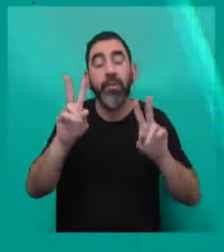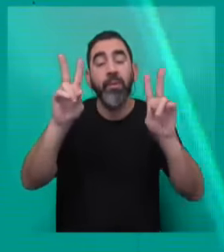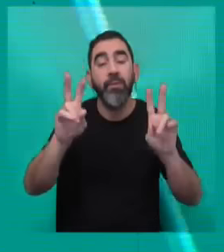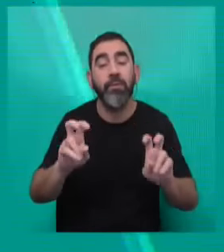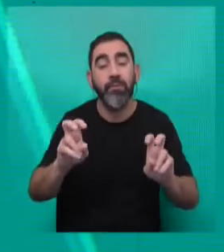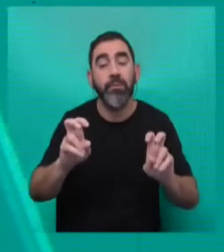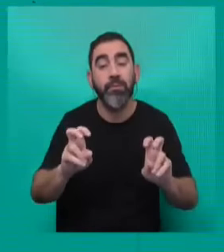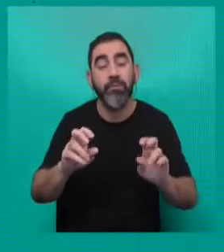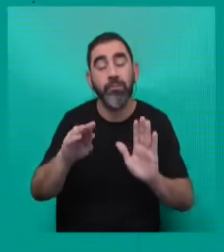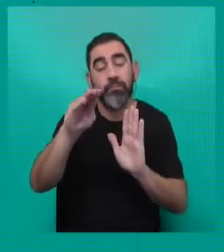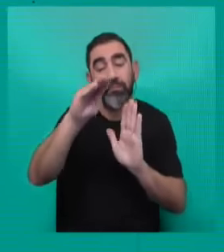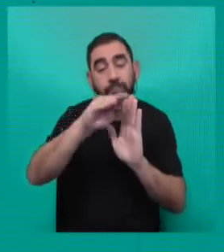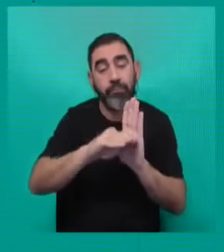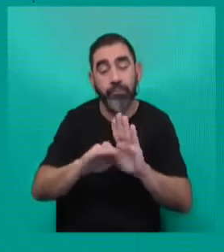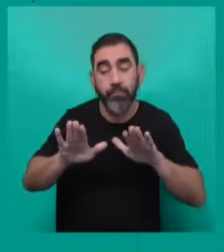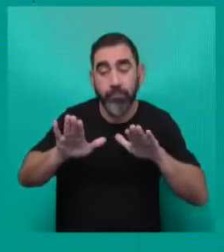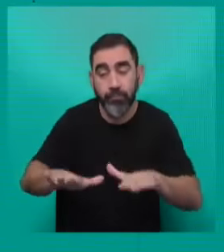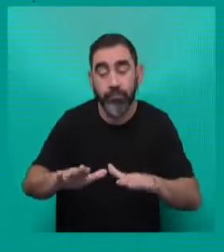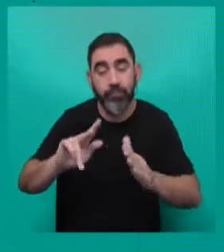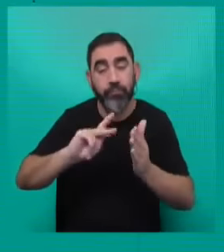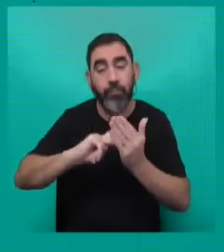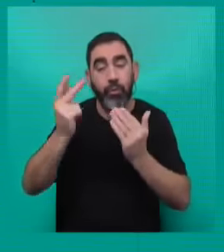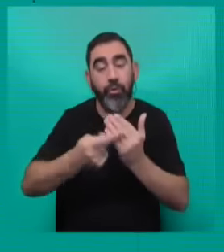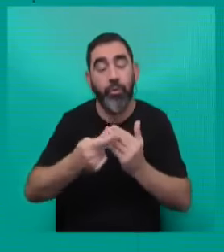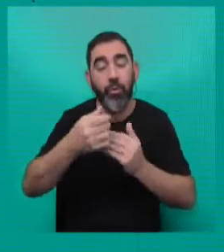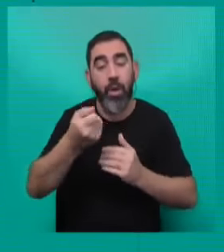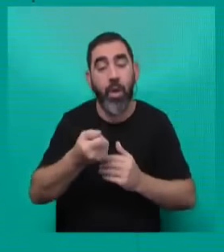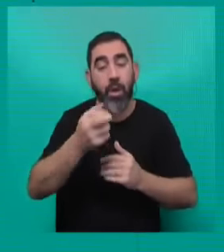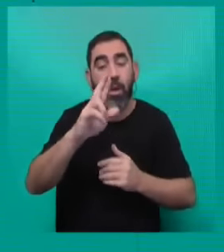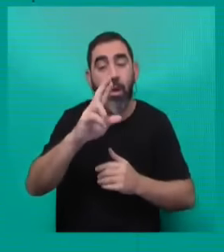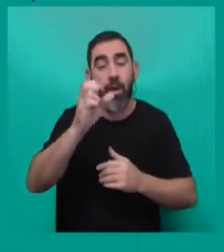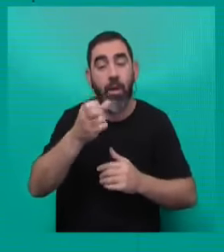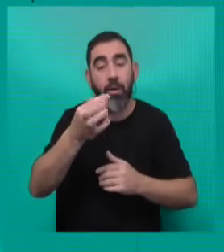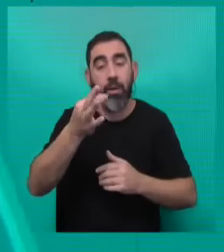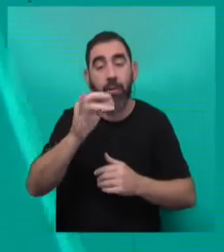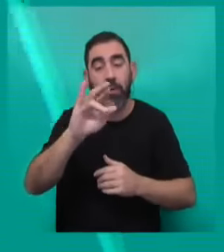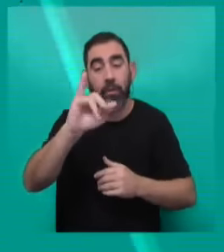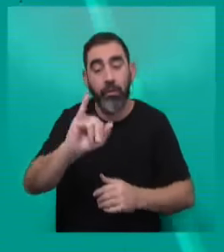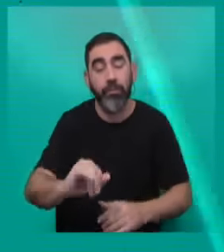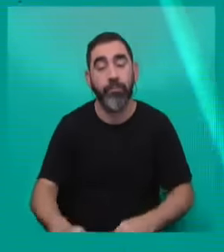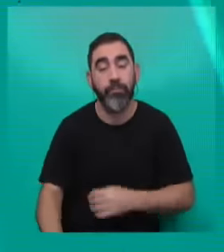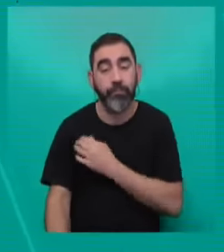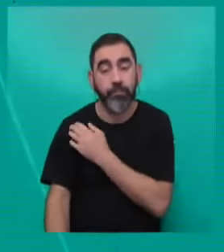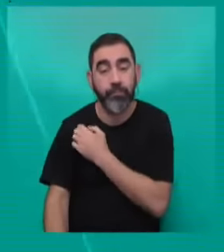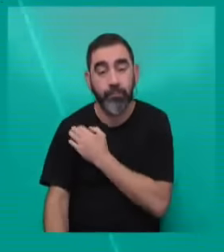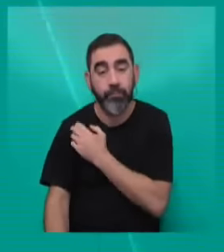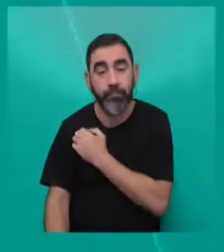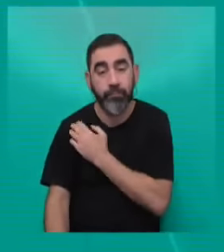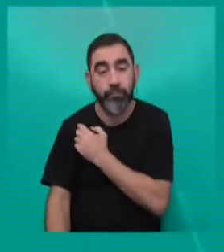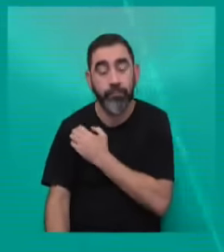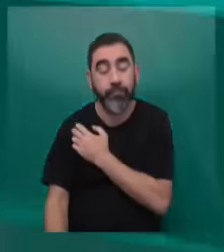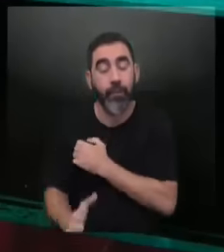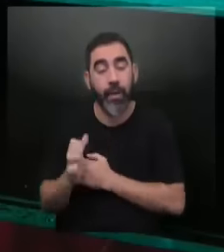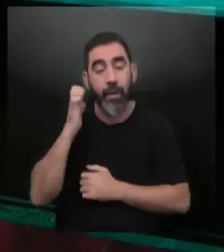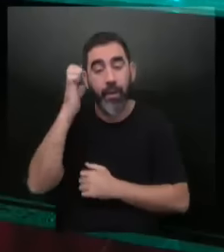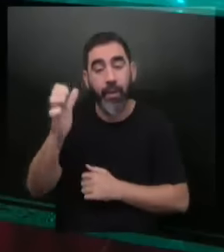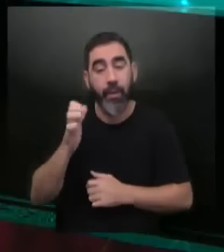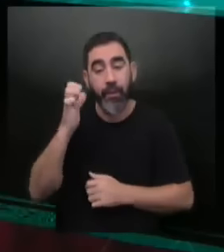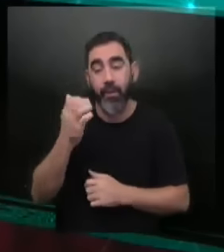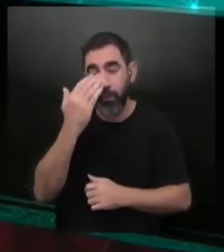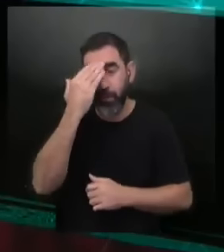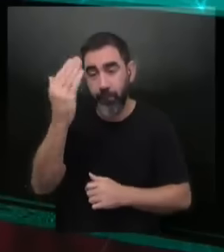que ser una medida cautelar para frenar el proyecto aratiri estamos en contacto en estos momentos con el edil Ever figuerola de el